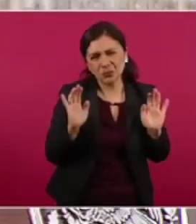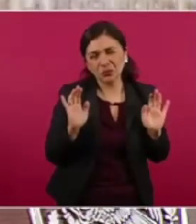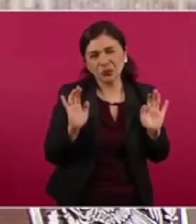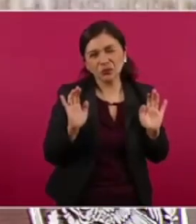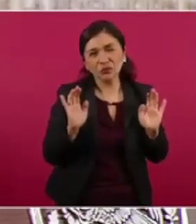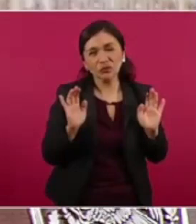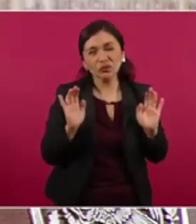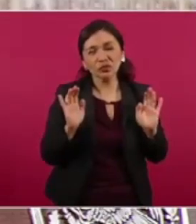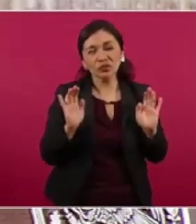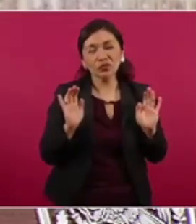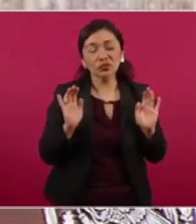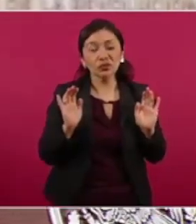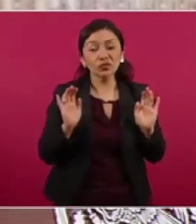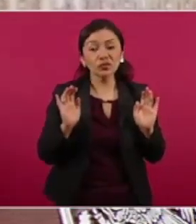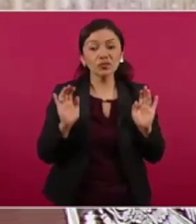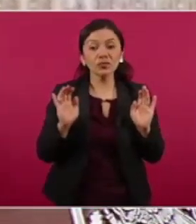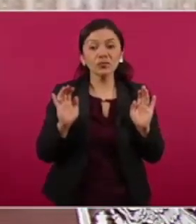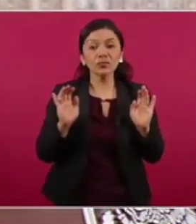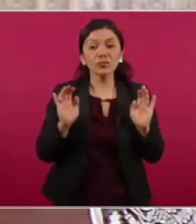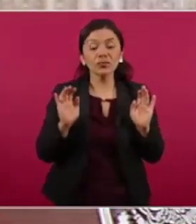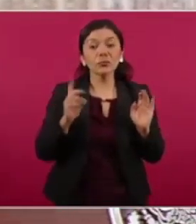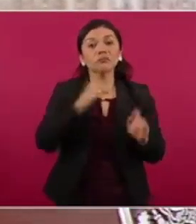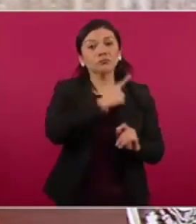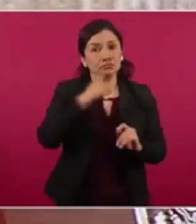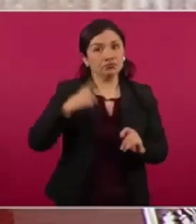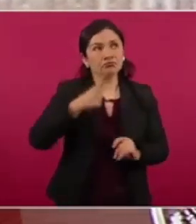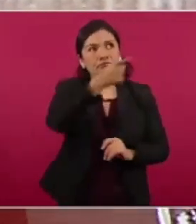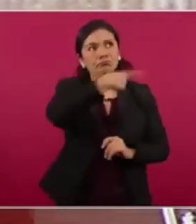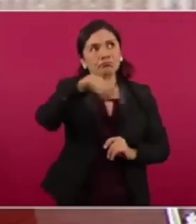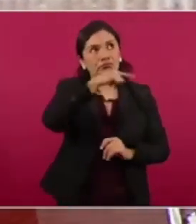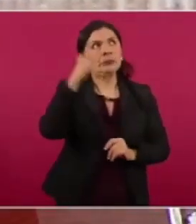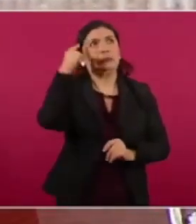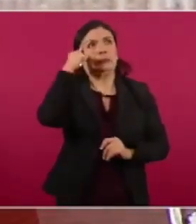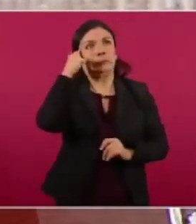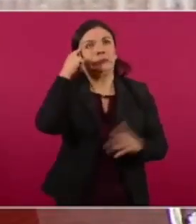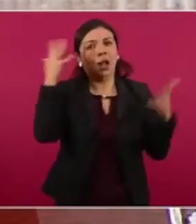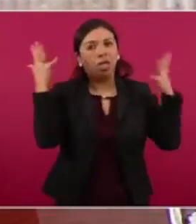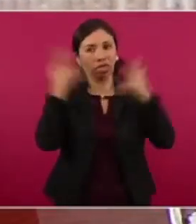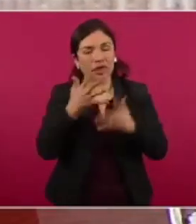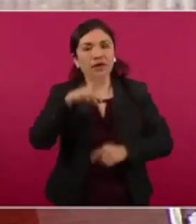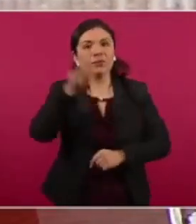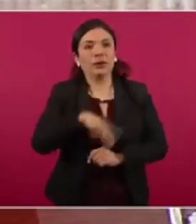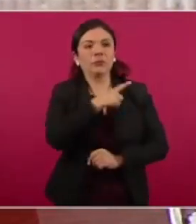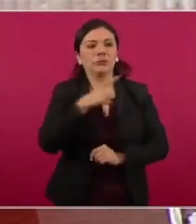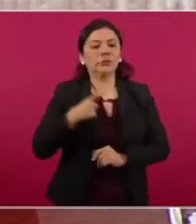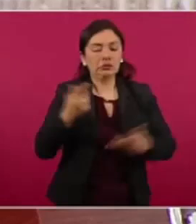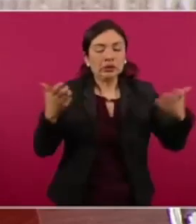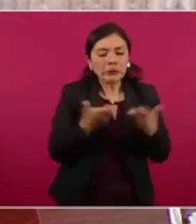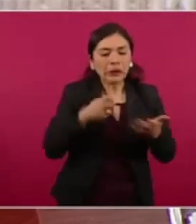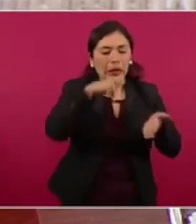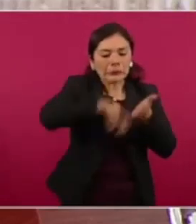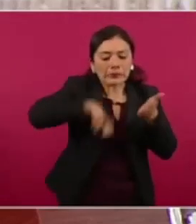y tengan capacidad para rectificar.